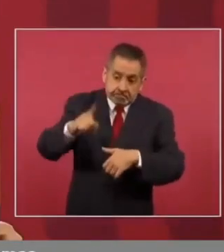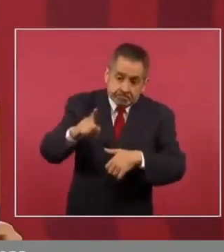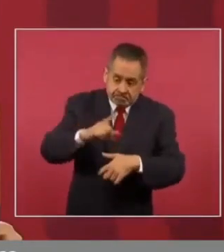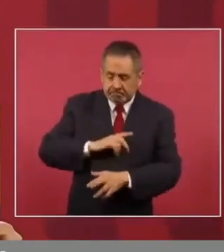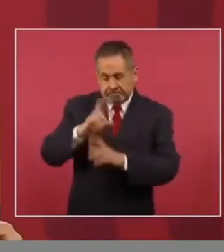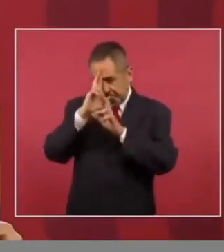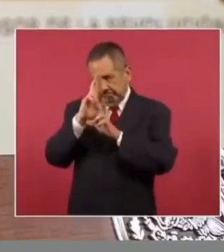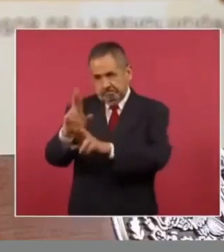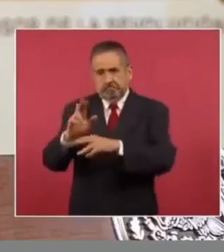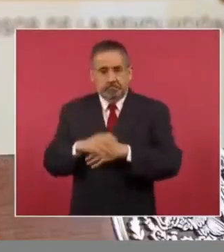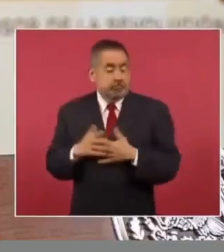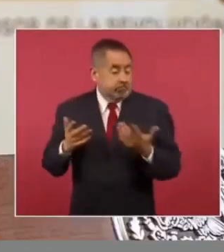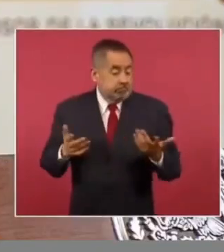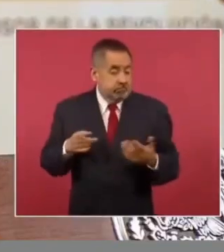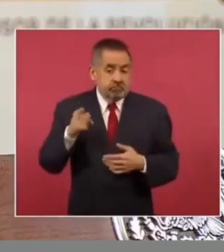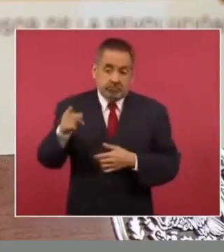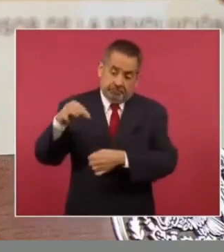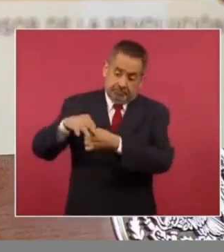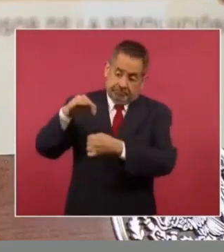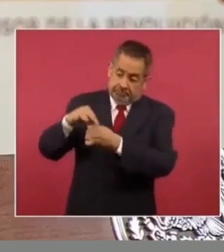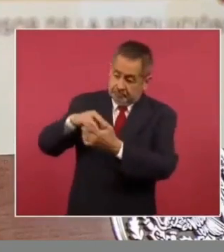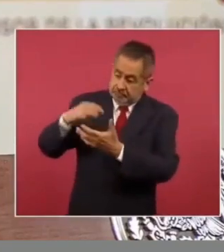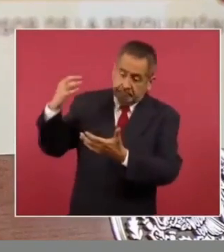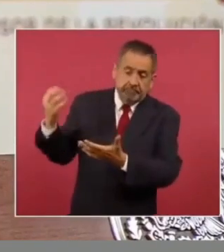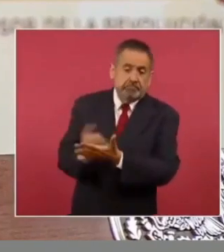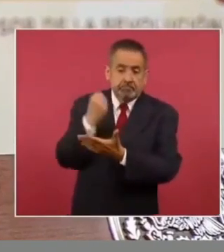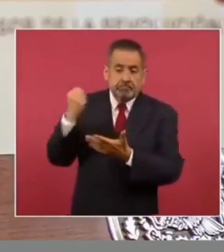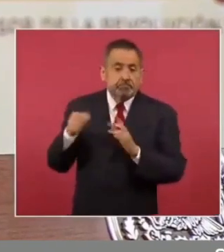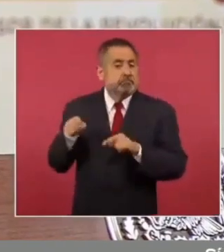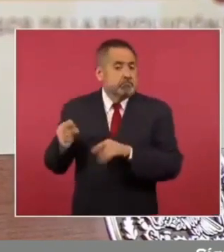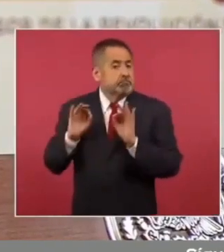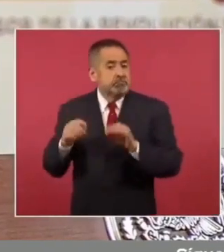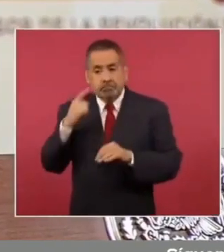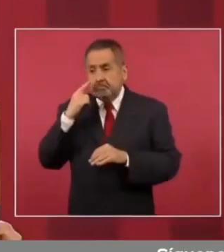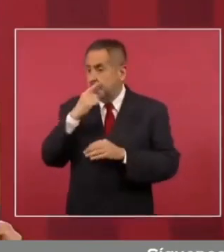reconocer que ganó democráticamente